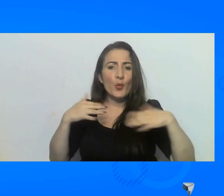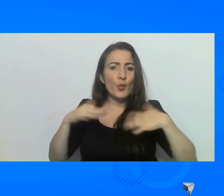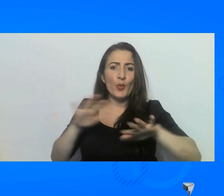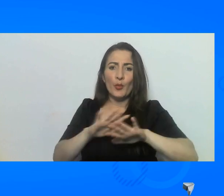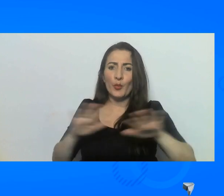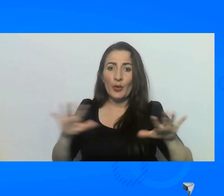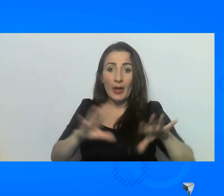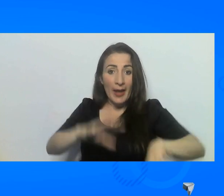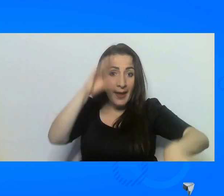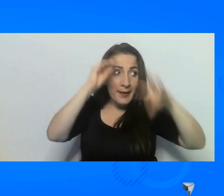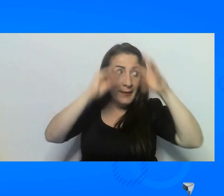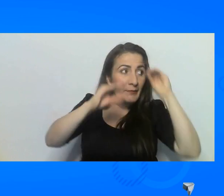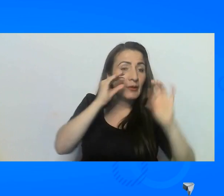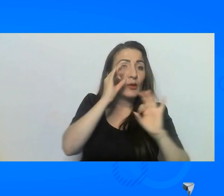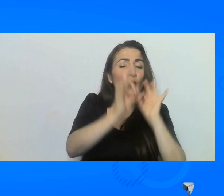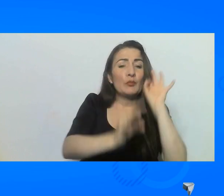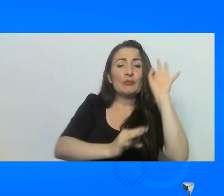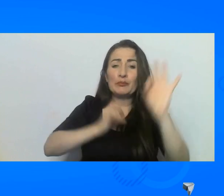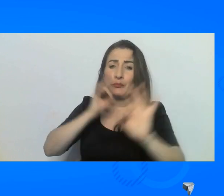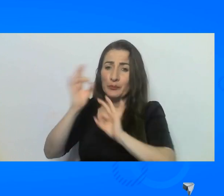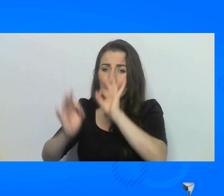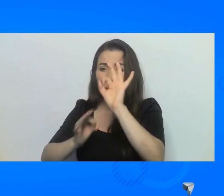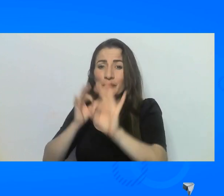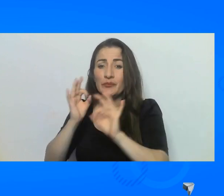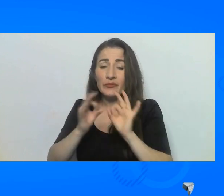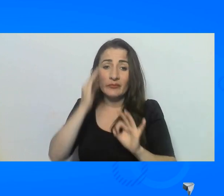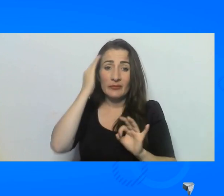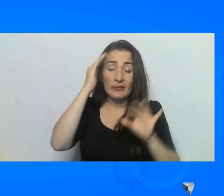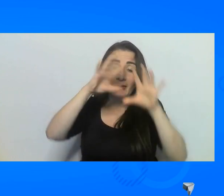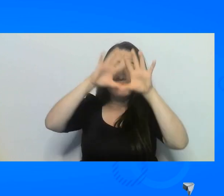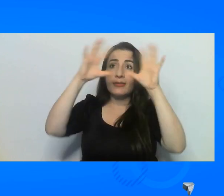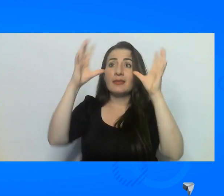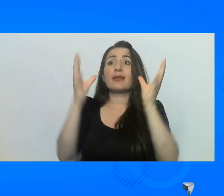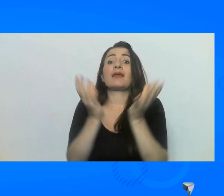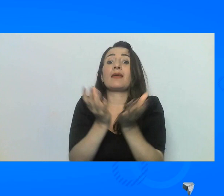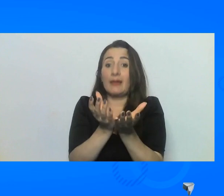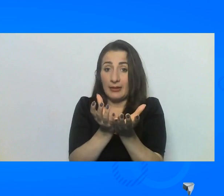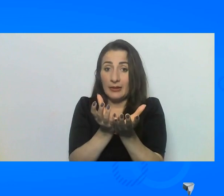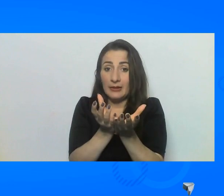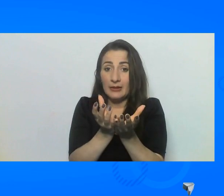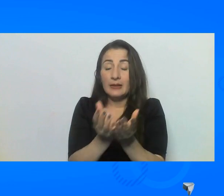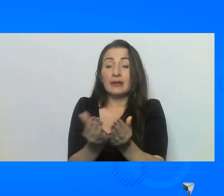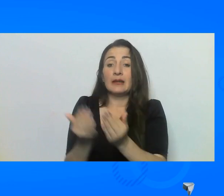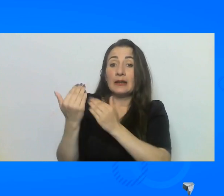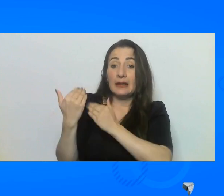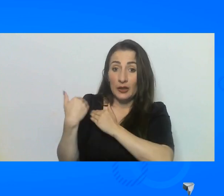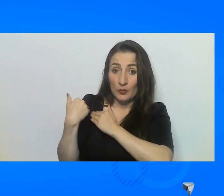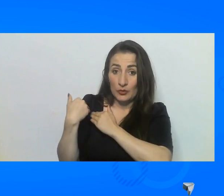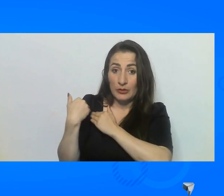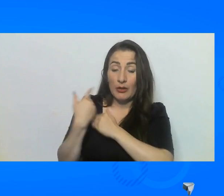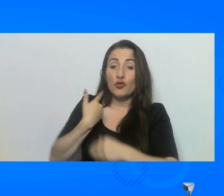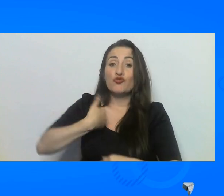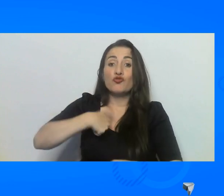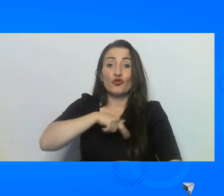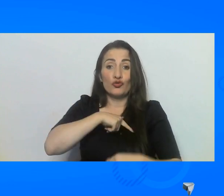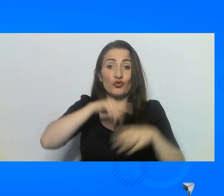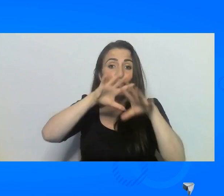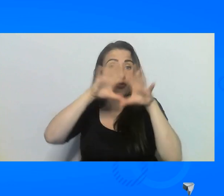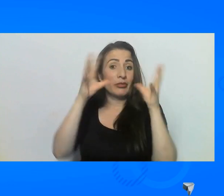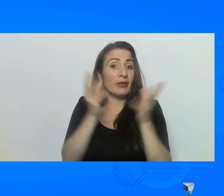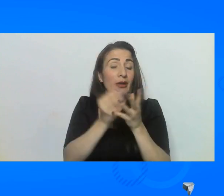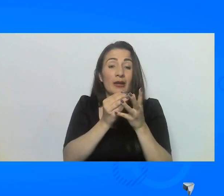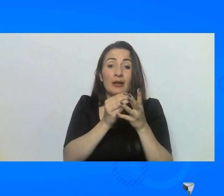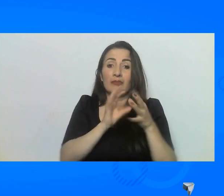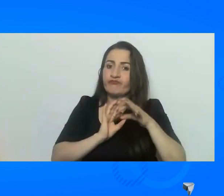a cuidar, chicos, porque digamos que la tierra sin nosotros es mucho, pero nosotros sin la